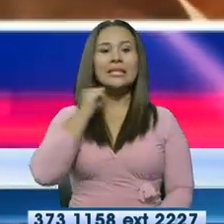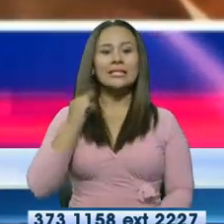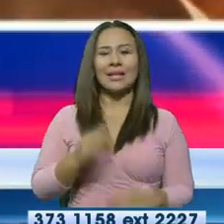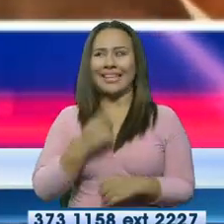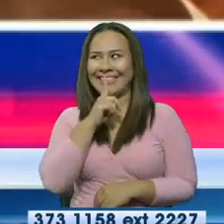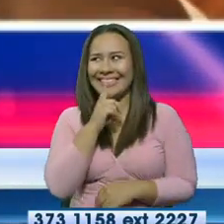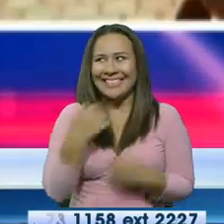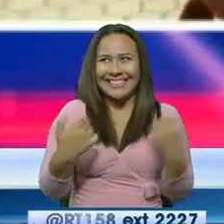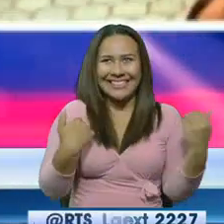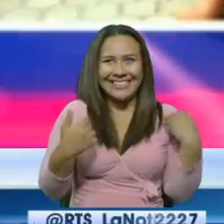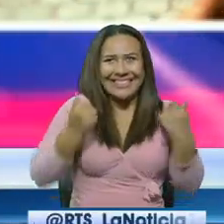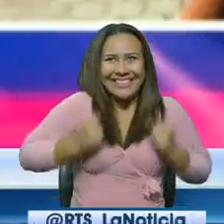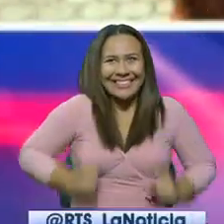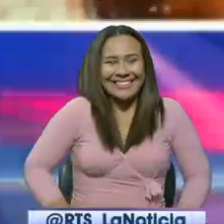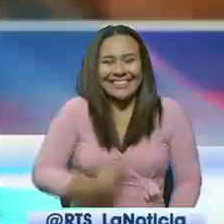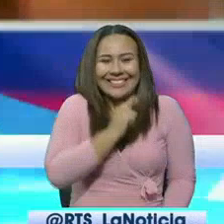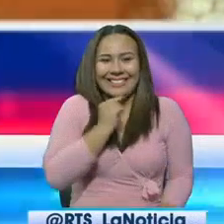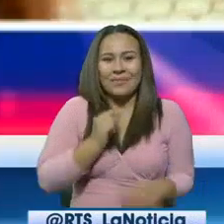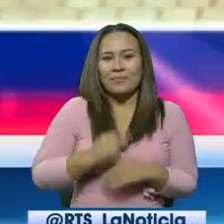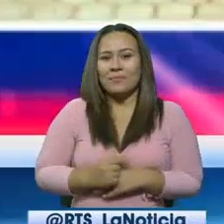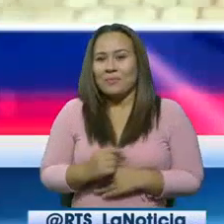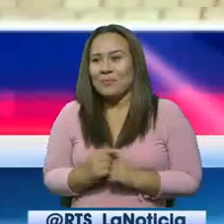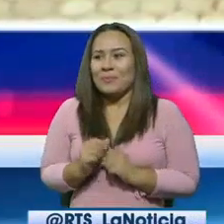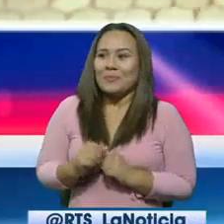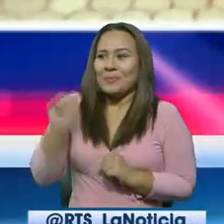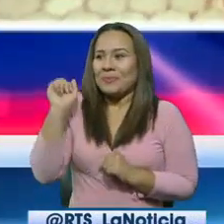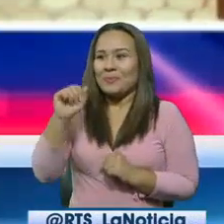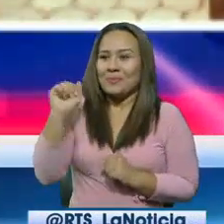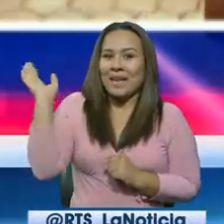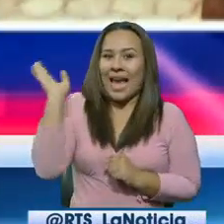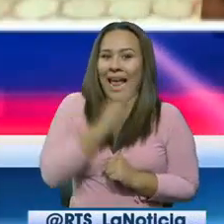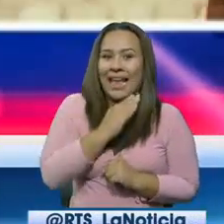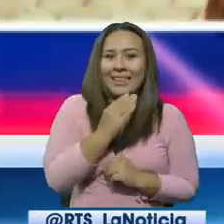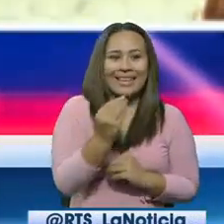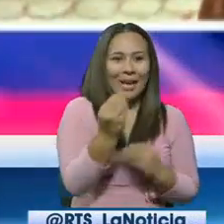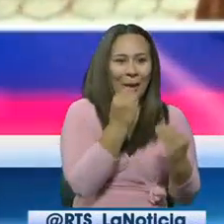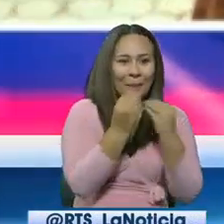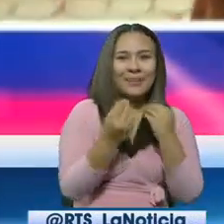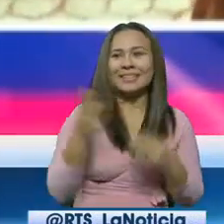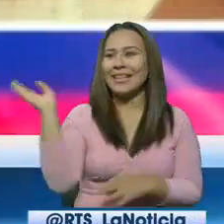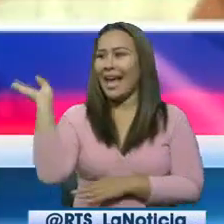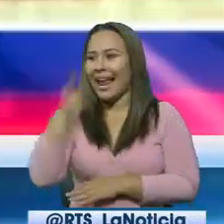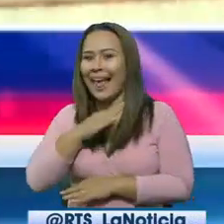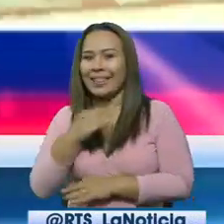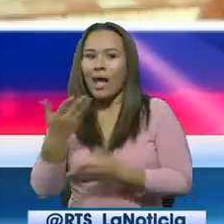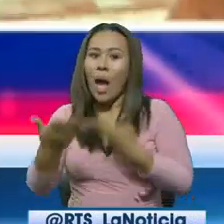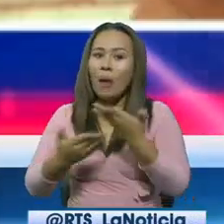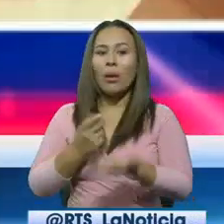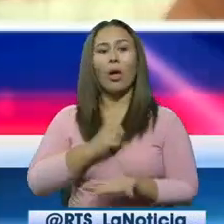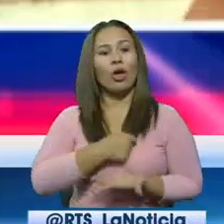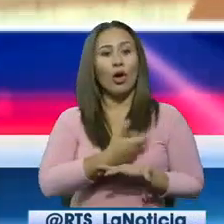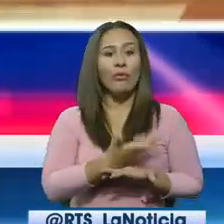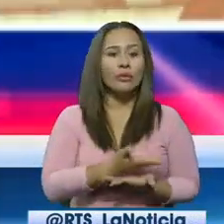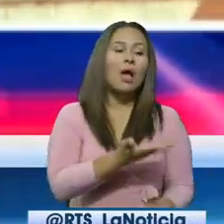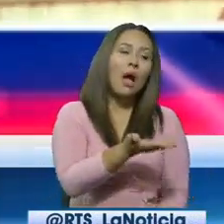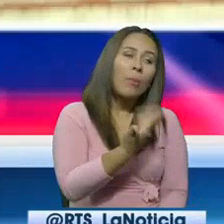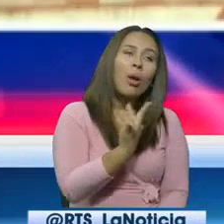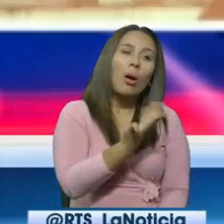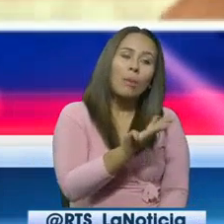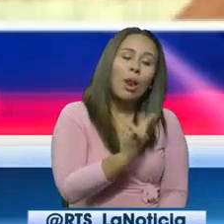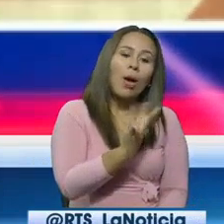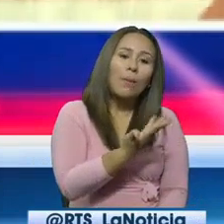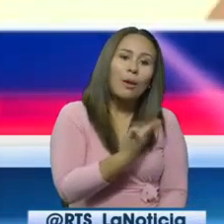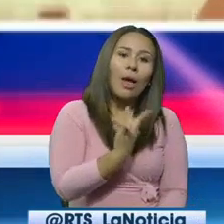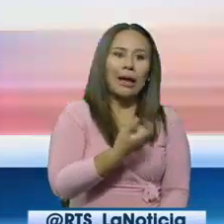Quito, y comió gratis de una semana. Entraba a las casas y hablaba con ellas, les confesaba de sus pecados. De paso